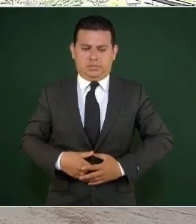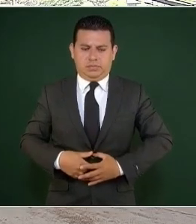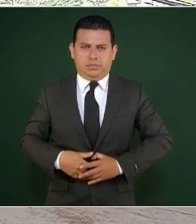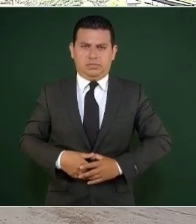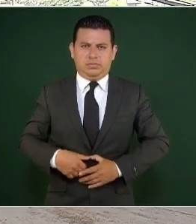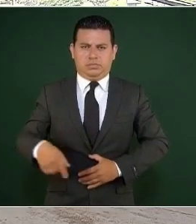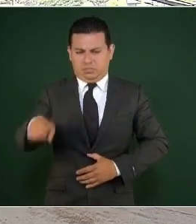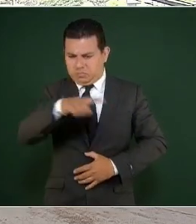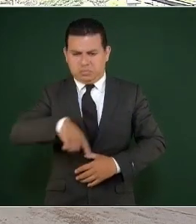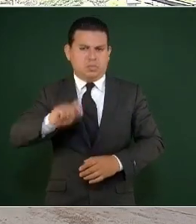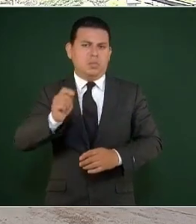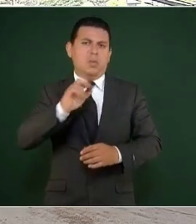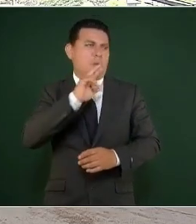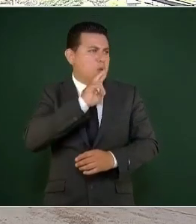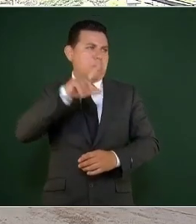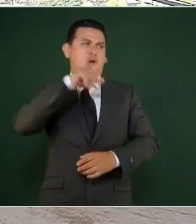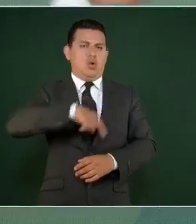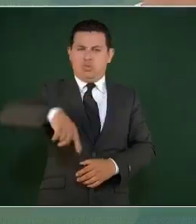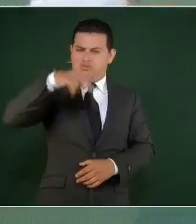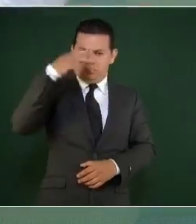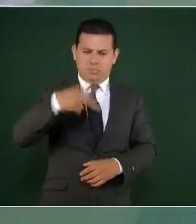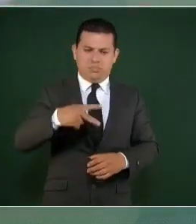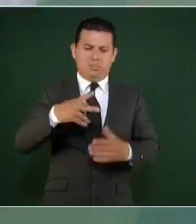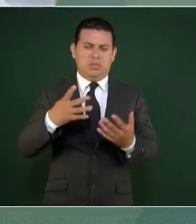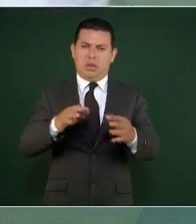No se puede